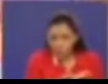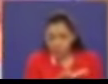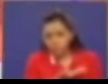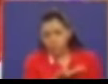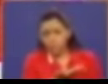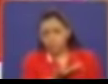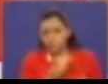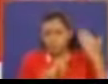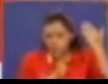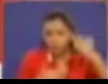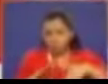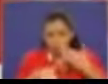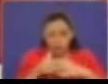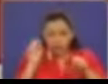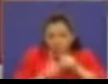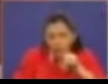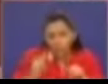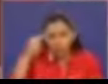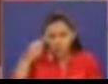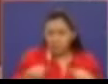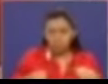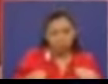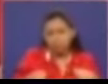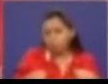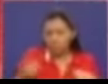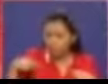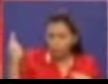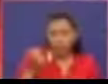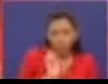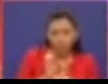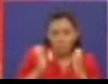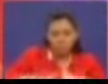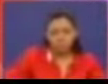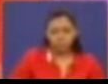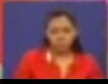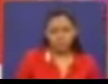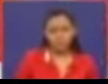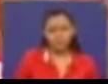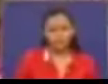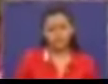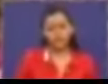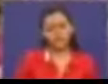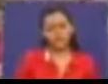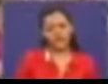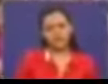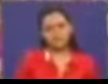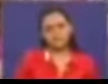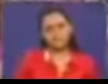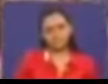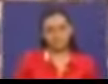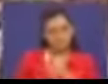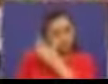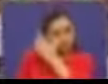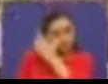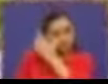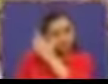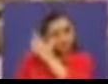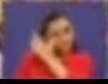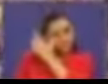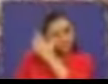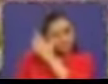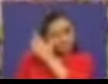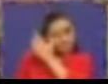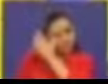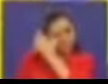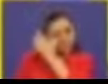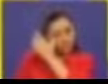política se le está haciendo daño, no al gobierno, al país entero, compatriotas. Por todos los que jugaron con frío y barro